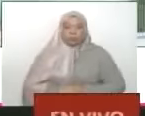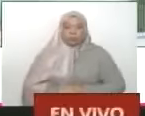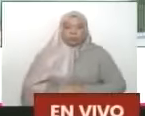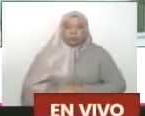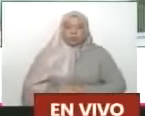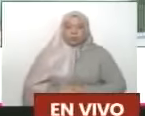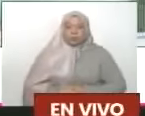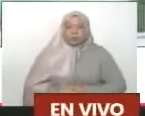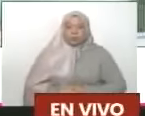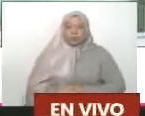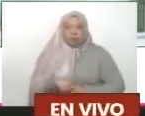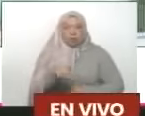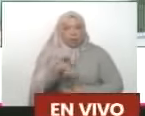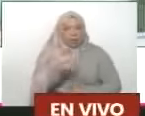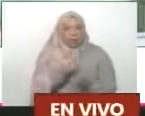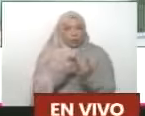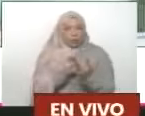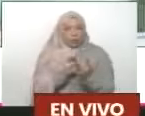Ya está conectado el pase.